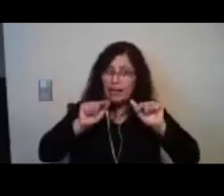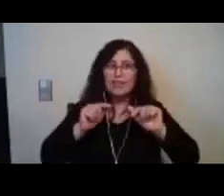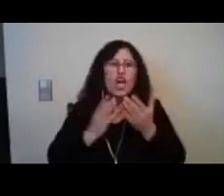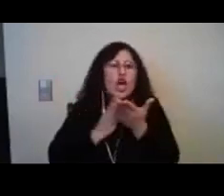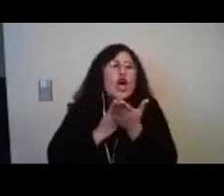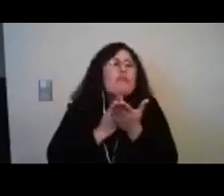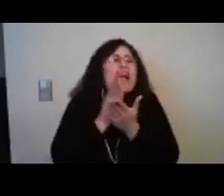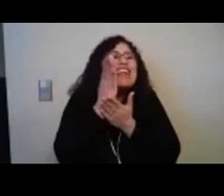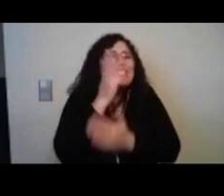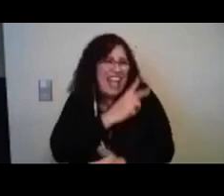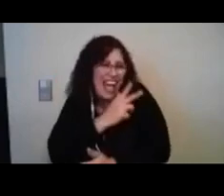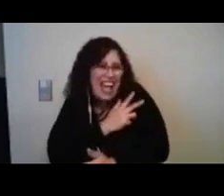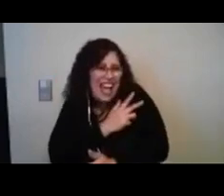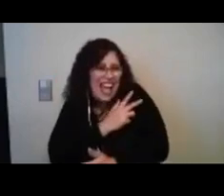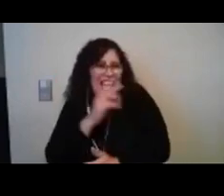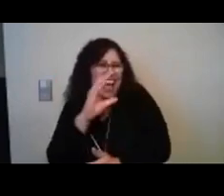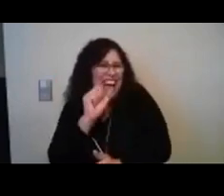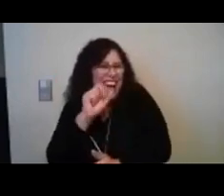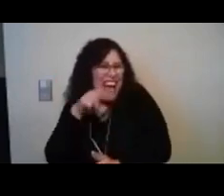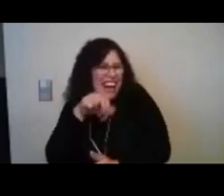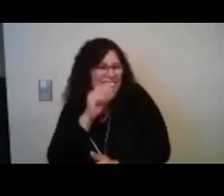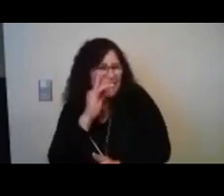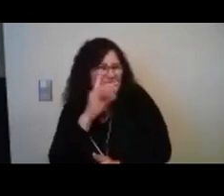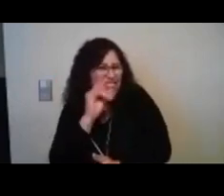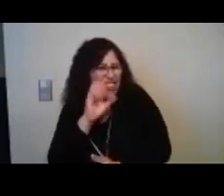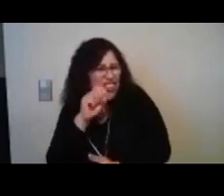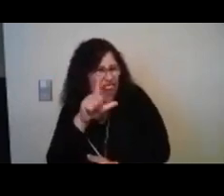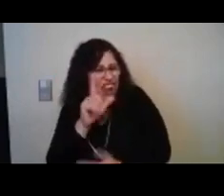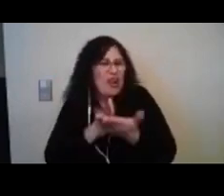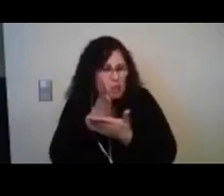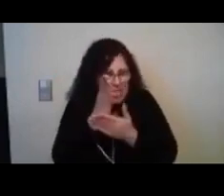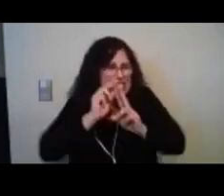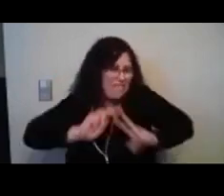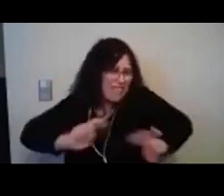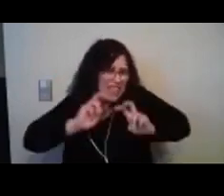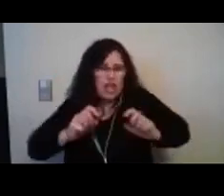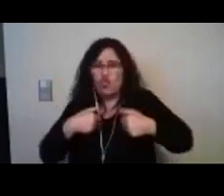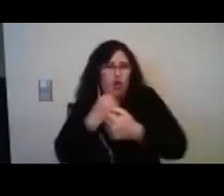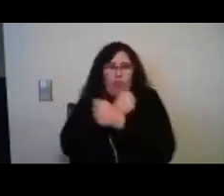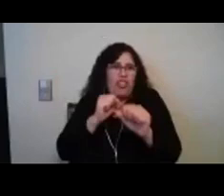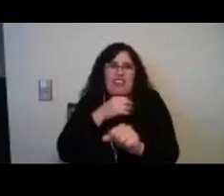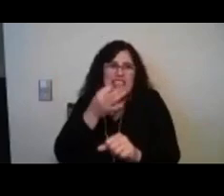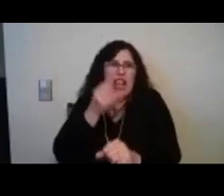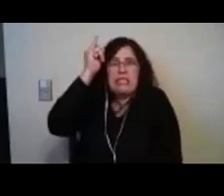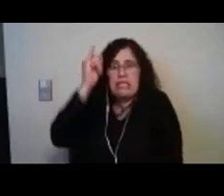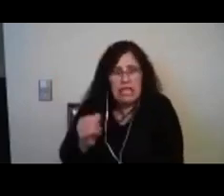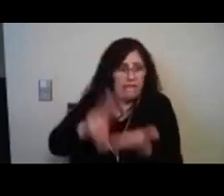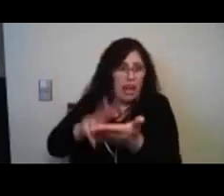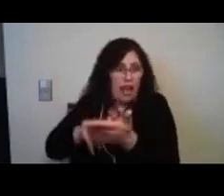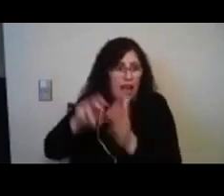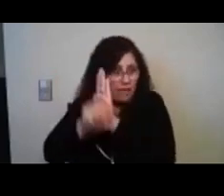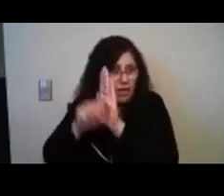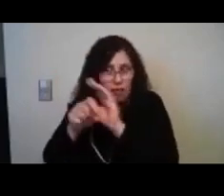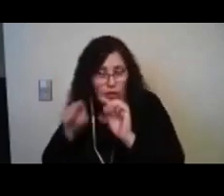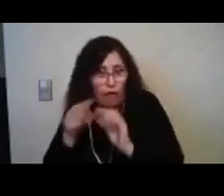nada ha sido tan concluyente. ¿Ya? Claro, Entonces, no puedo desmentir ni corroborar nada, solo digo lo